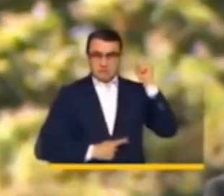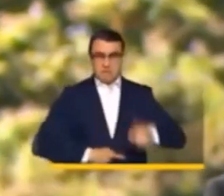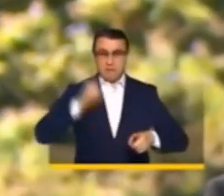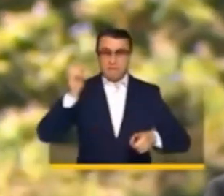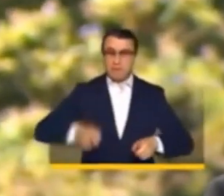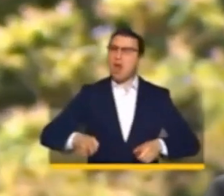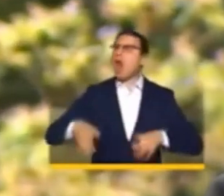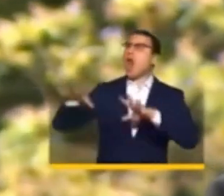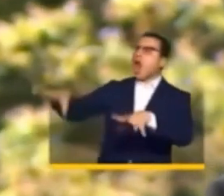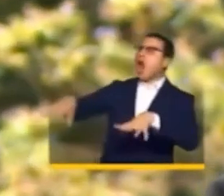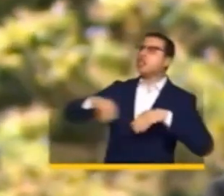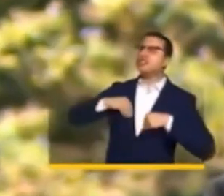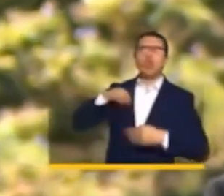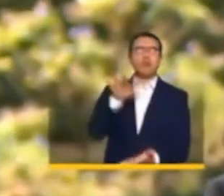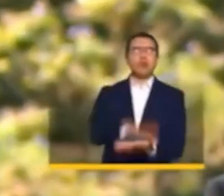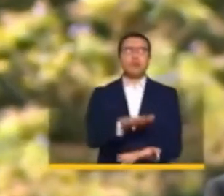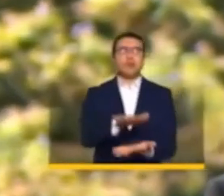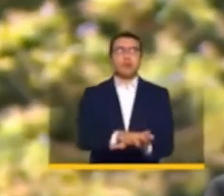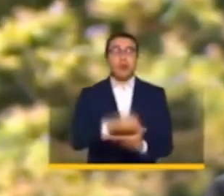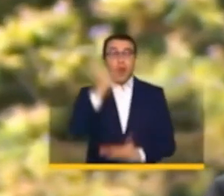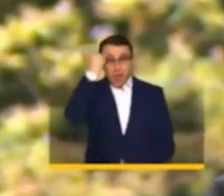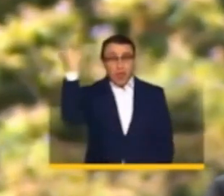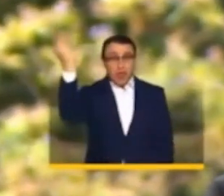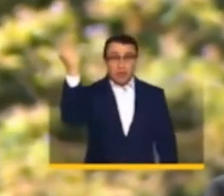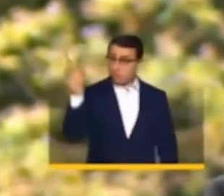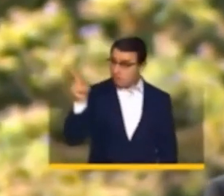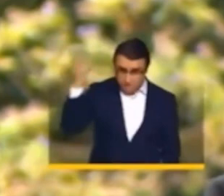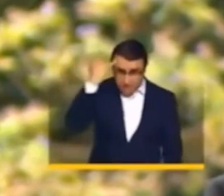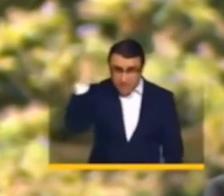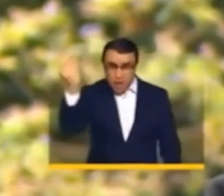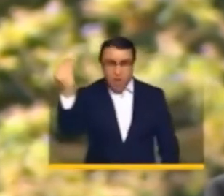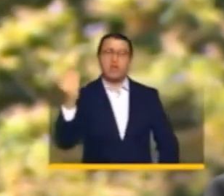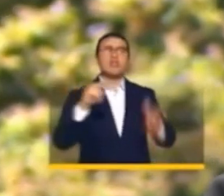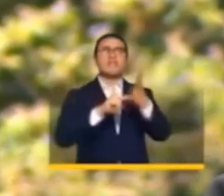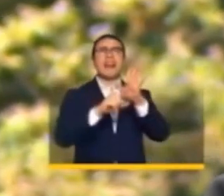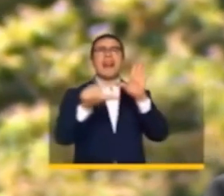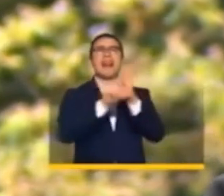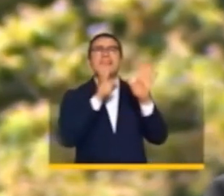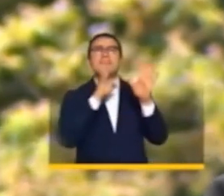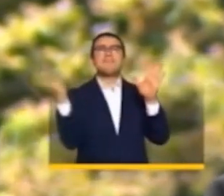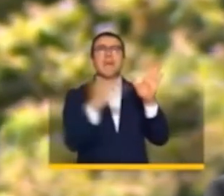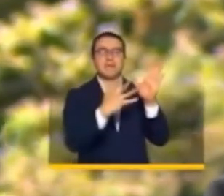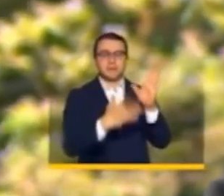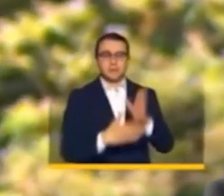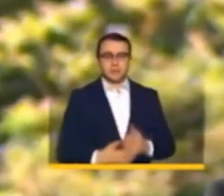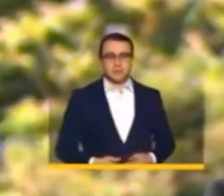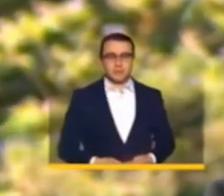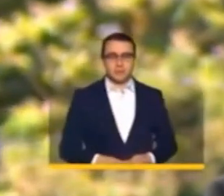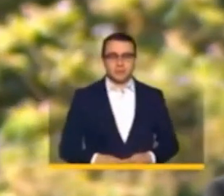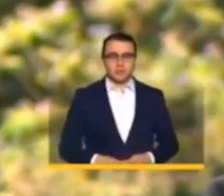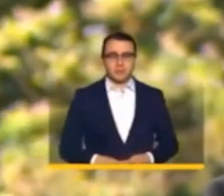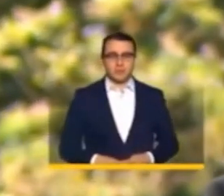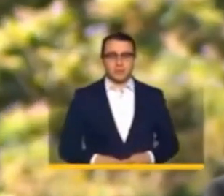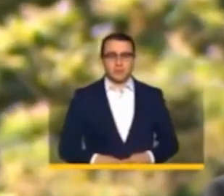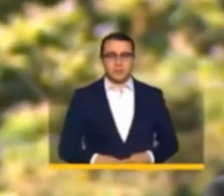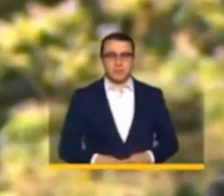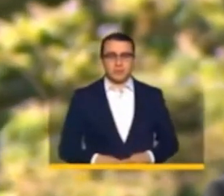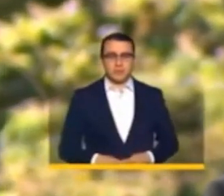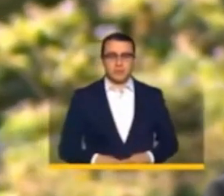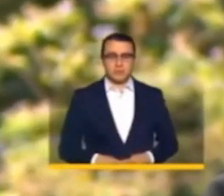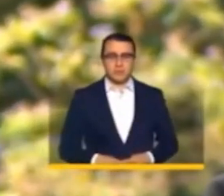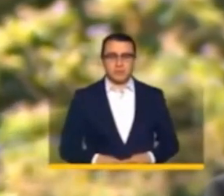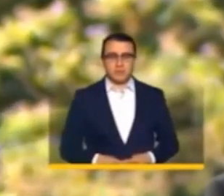tolerable. No es una ideología, es un crimen. Lo que hay allí